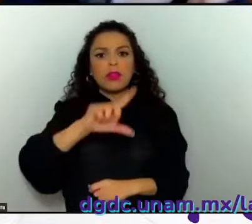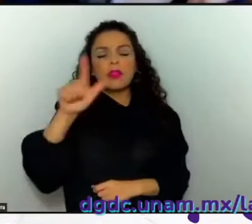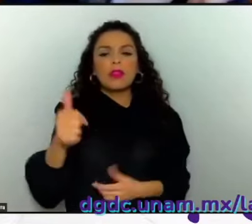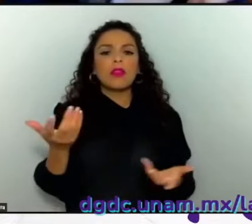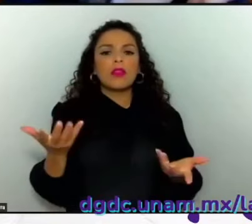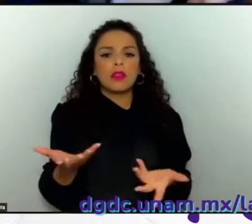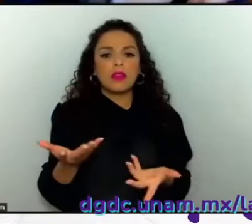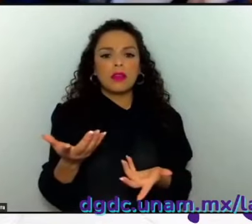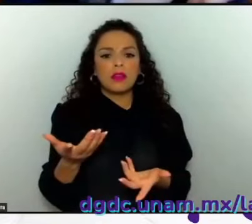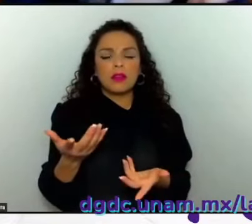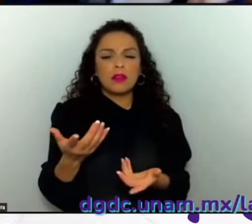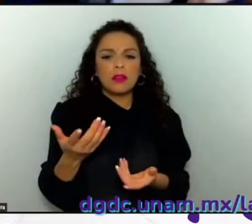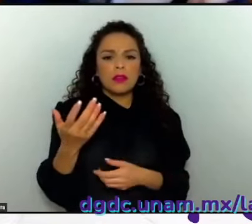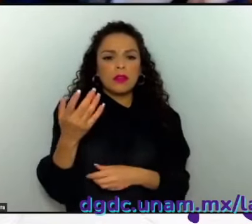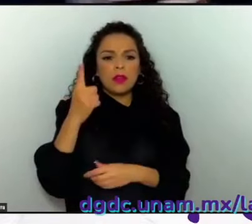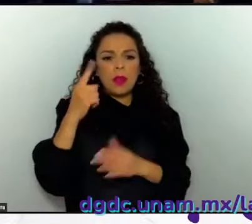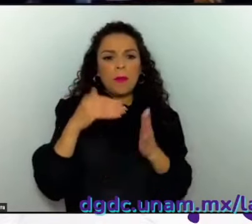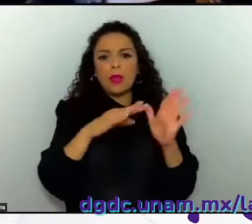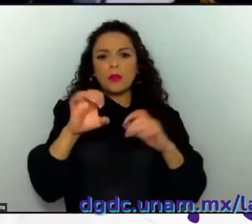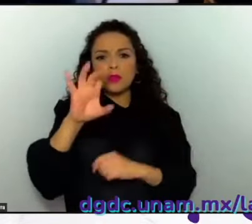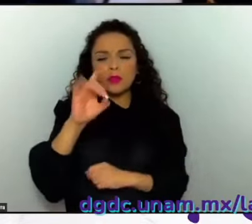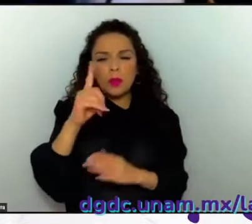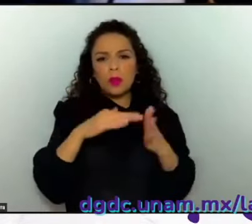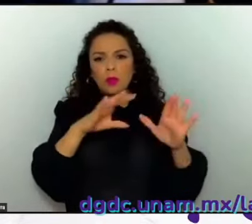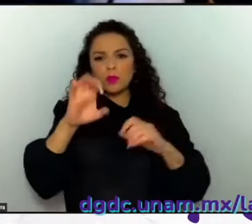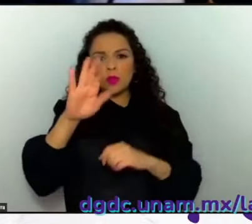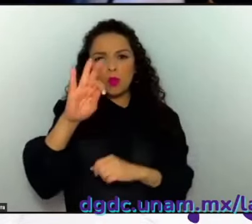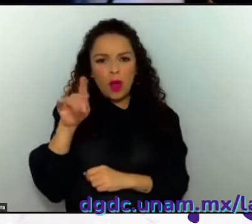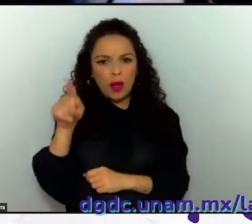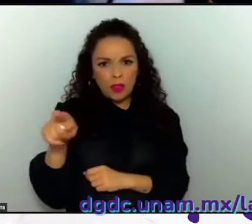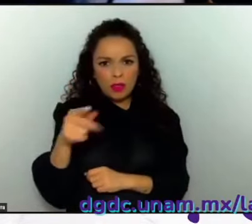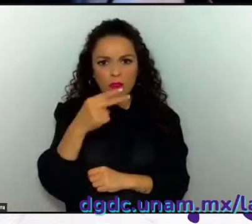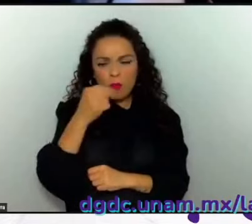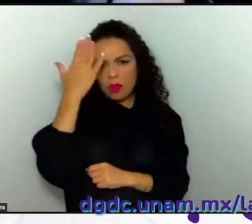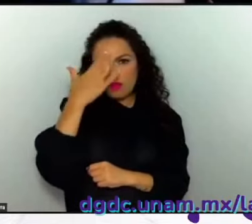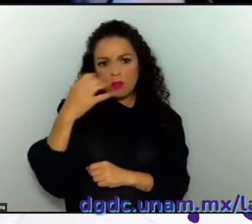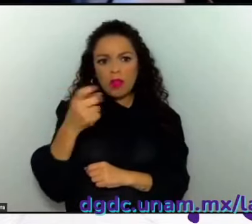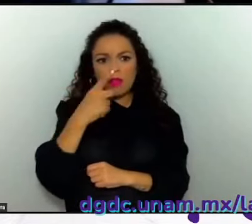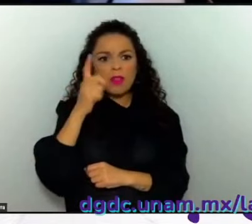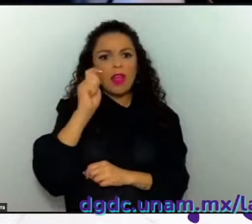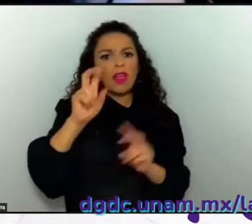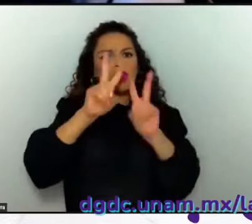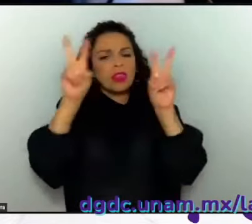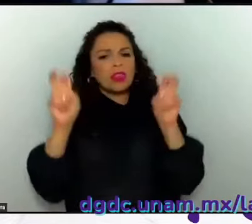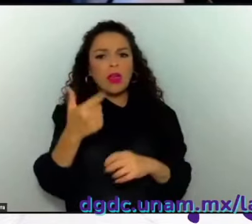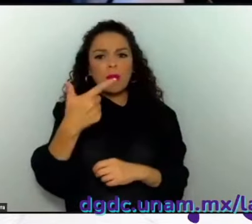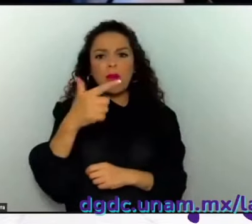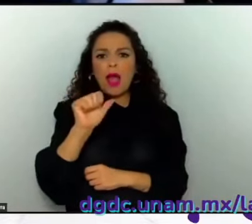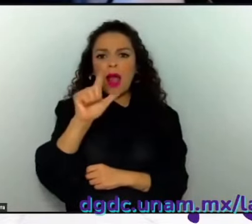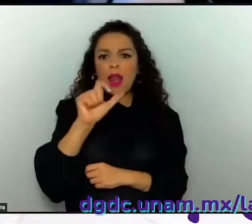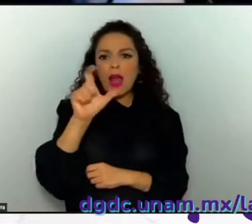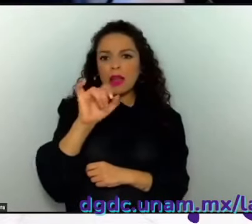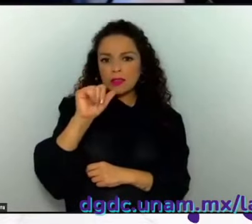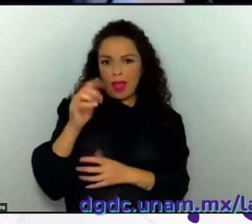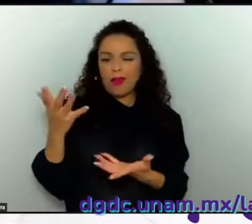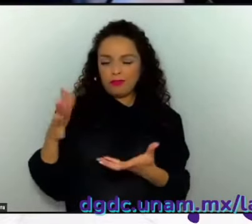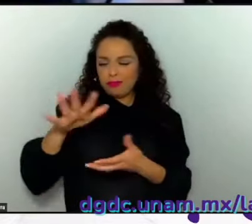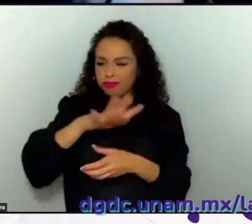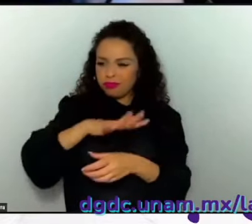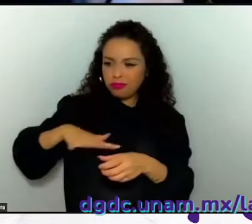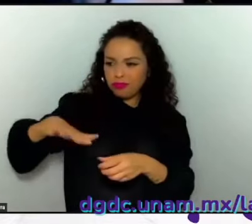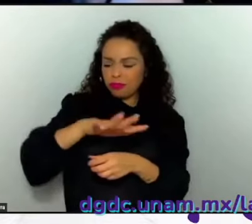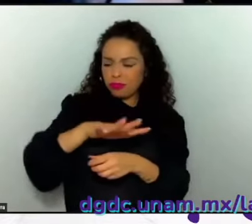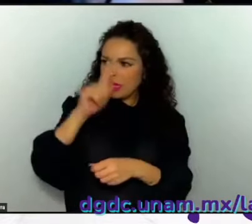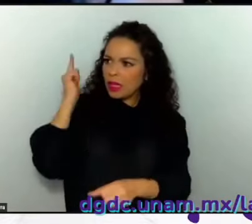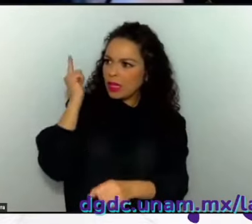un astrónomo muy famoso, Zwicky, puso a estudiar la dinámica de galaxias en grandes cúmulos galácticos, y se dio cuenta que las galaxias